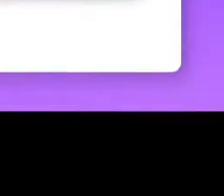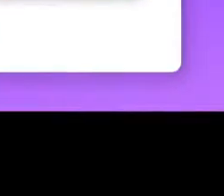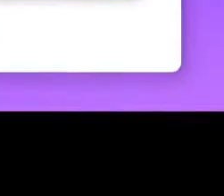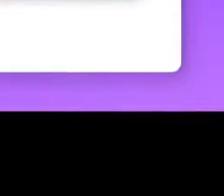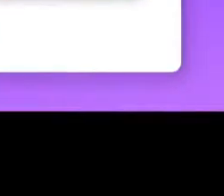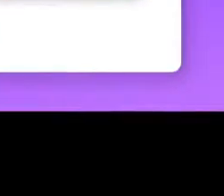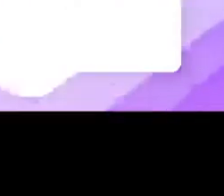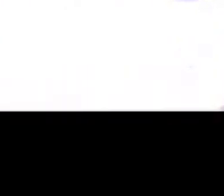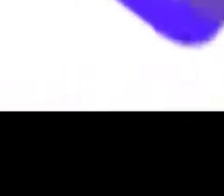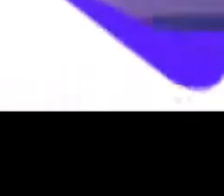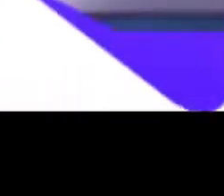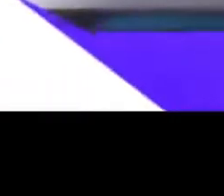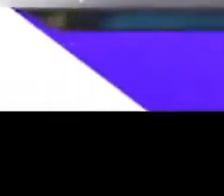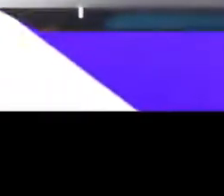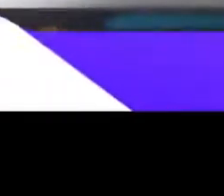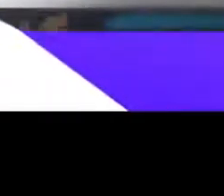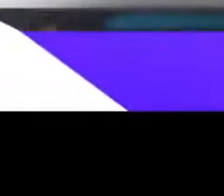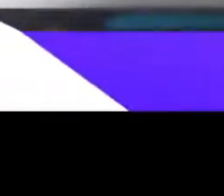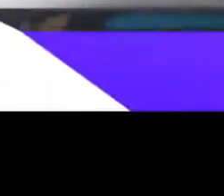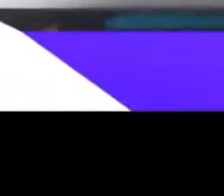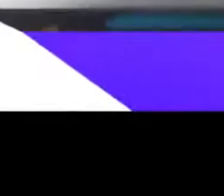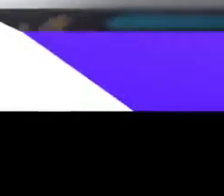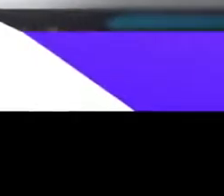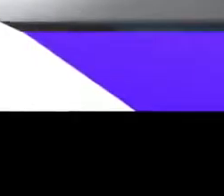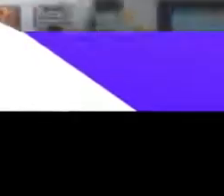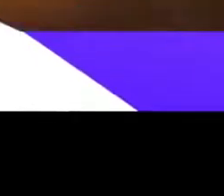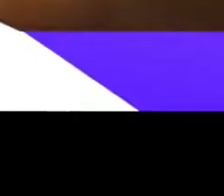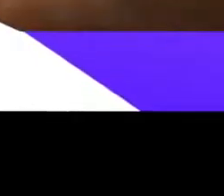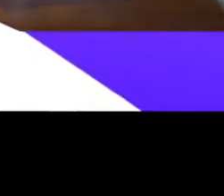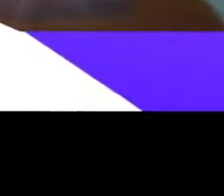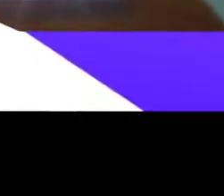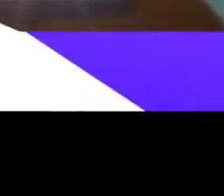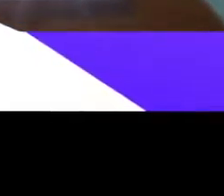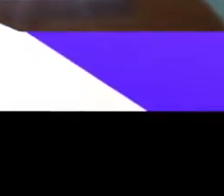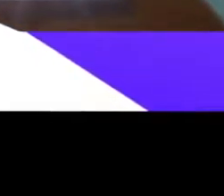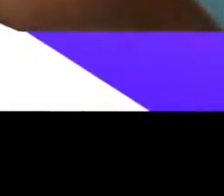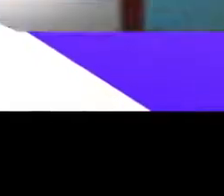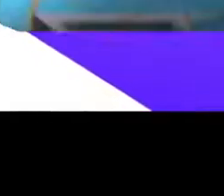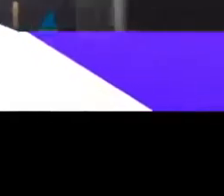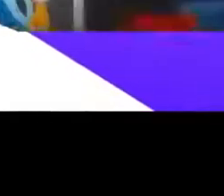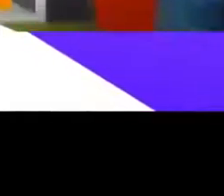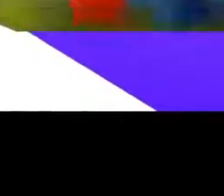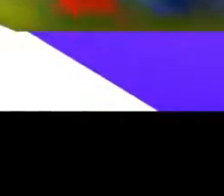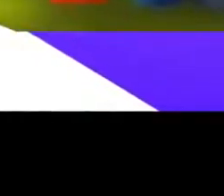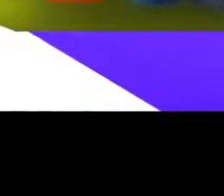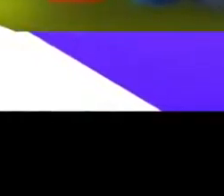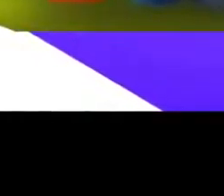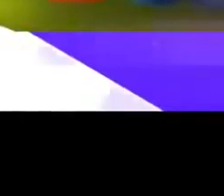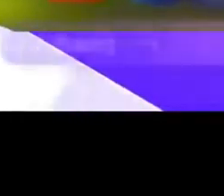Juntos podemos prevenir el dengue. En tu casa, evita tener objetos que contengan agua.